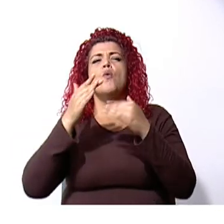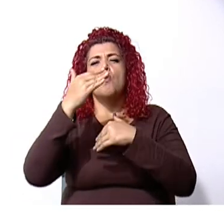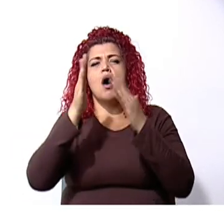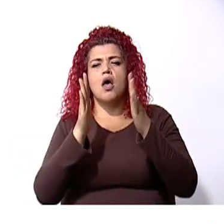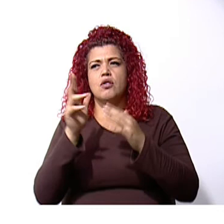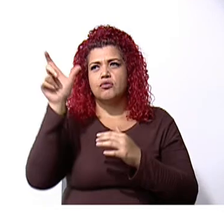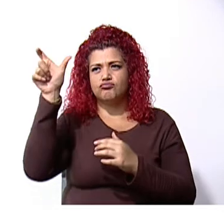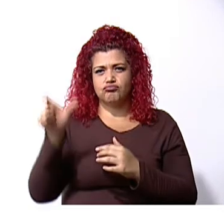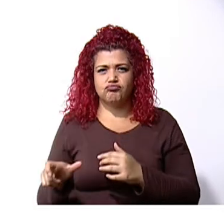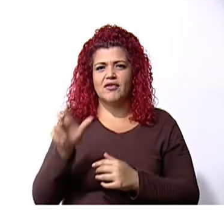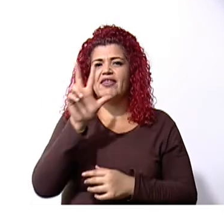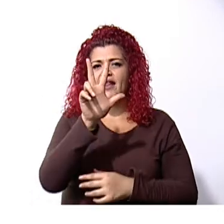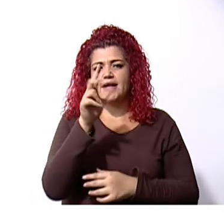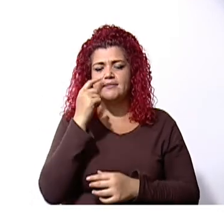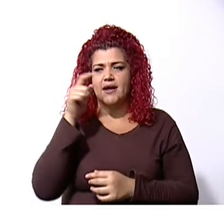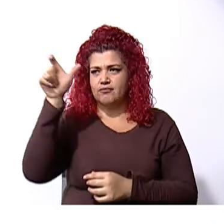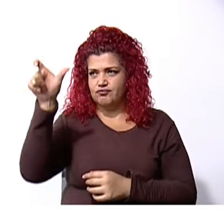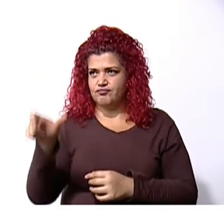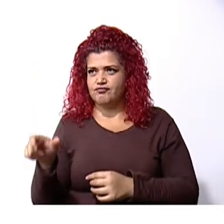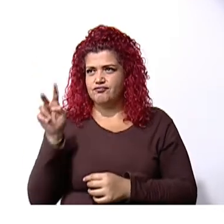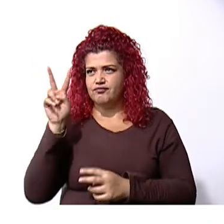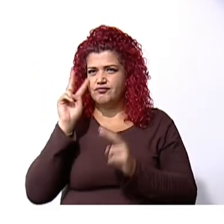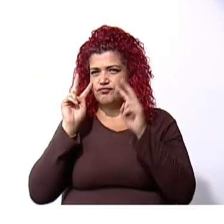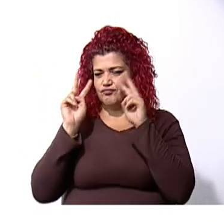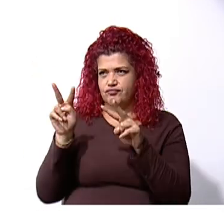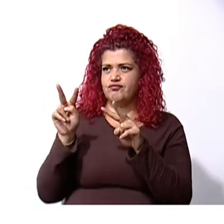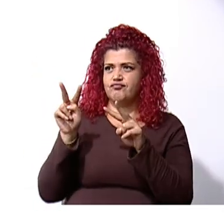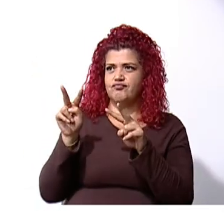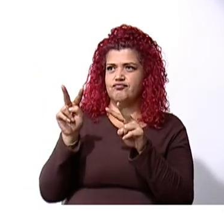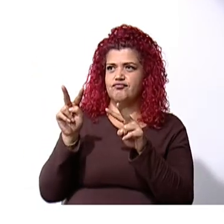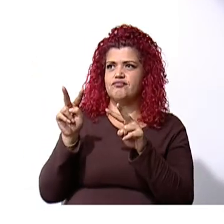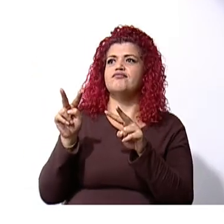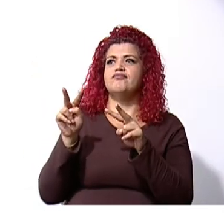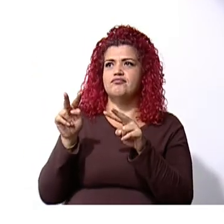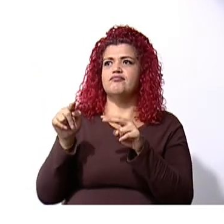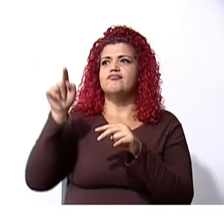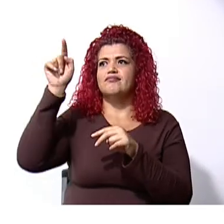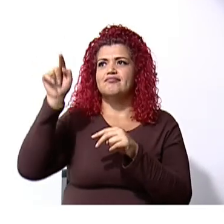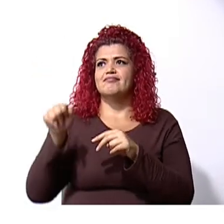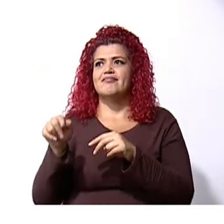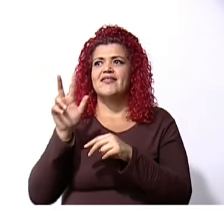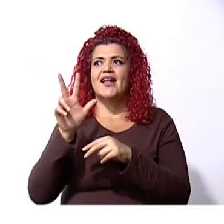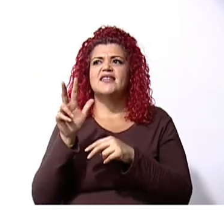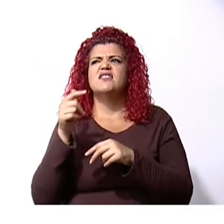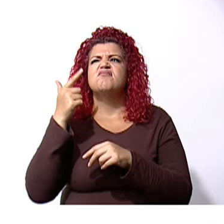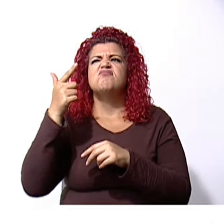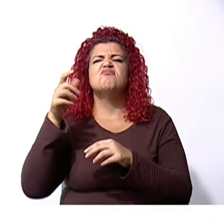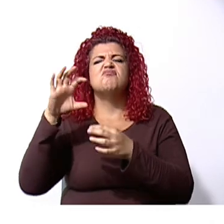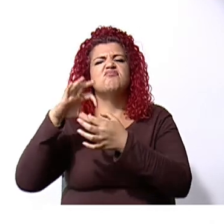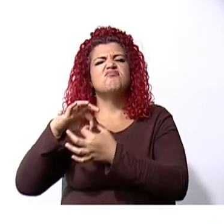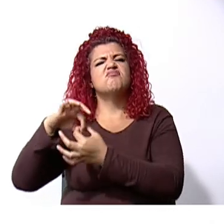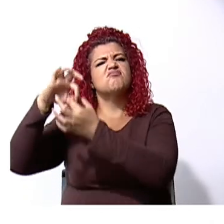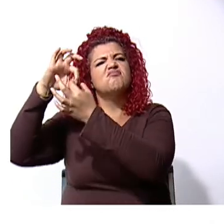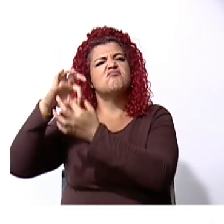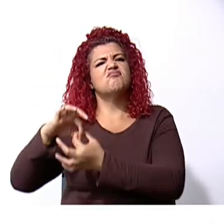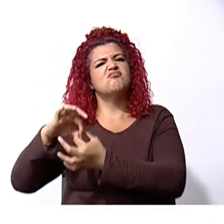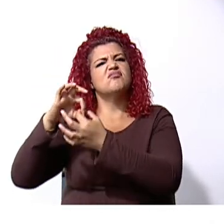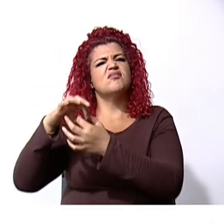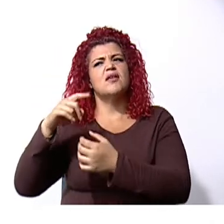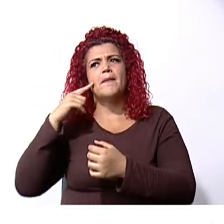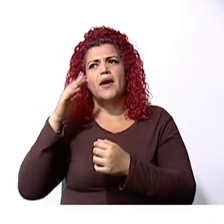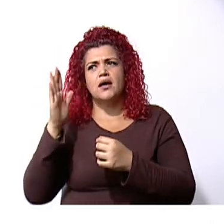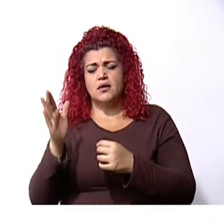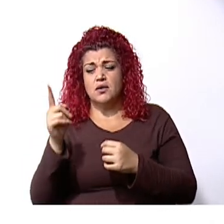el cuadro 3. Observen el cuadro 3. ¿Qué relación hay entre el lado